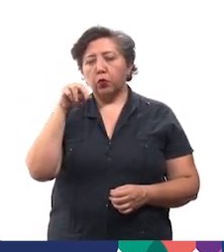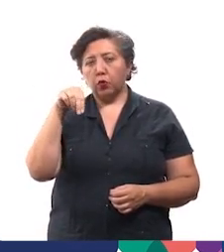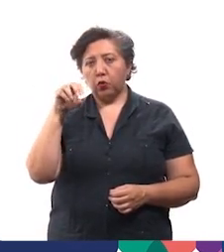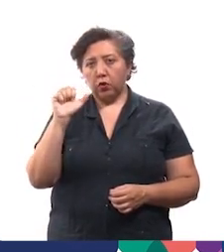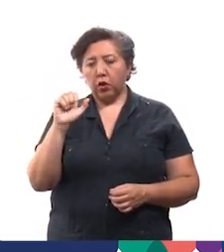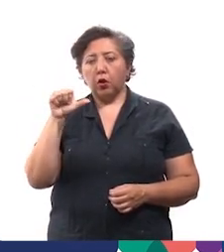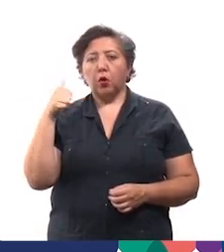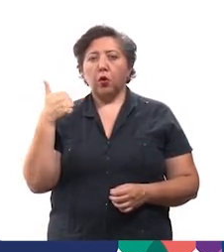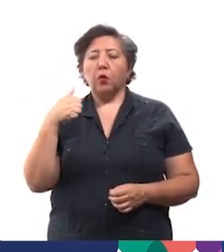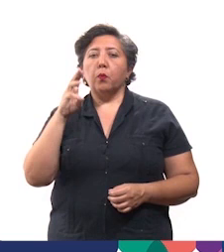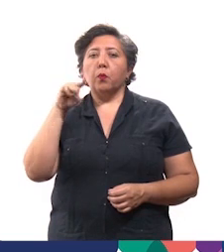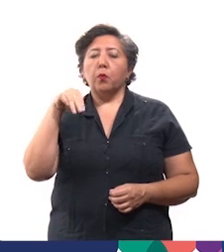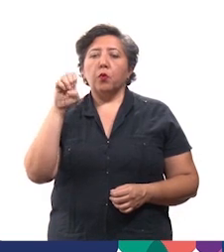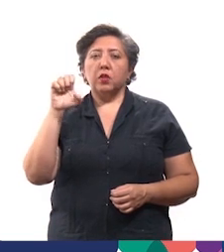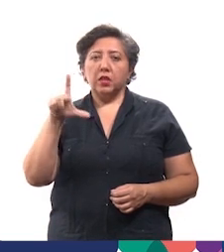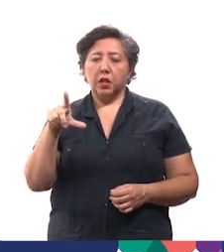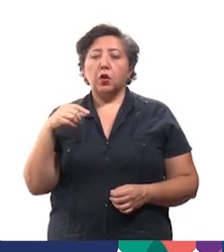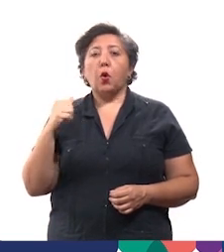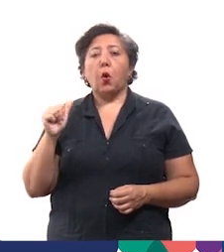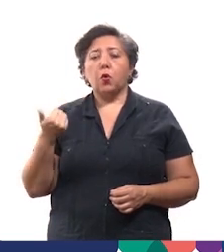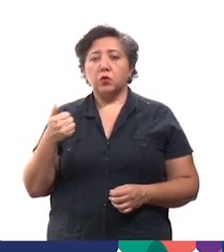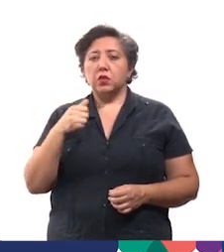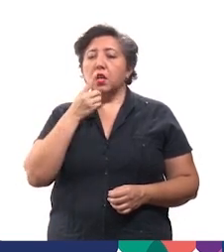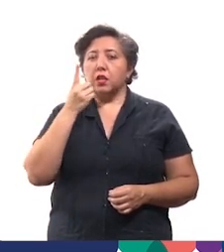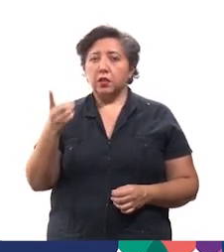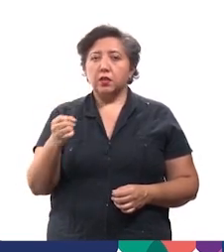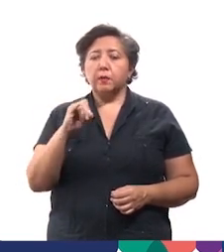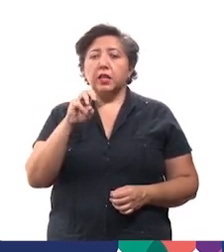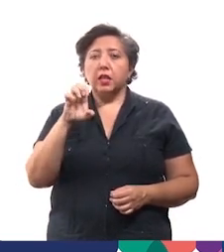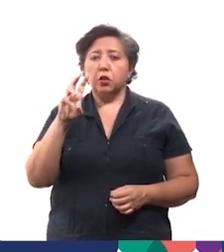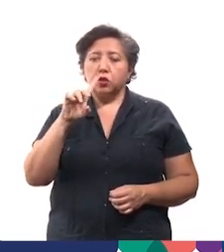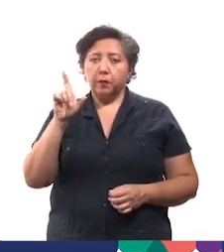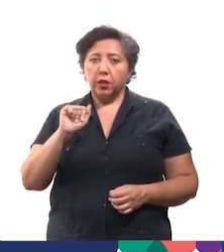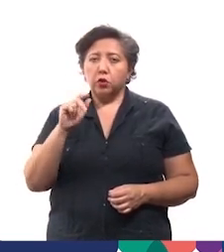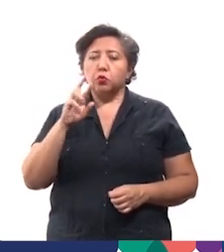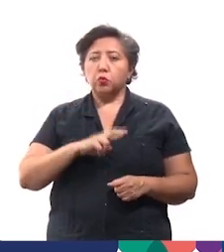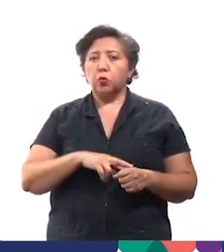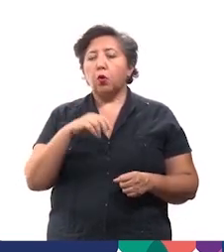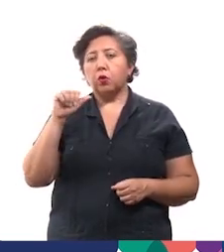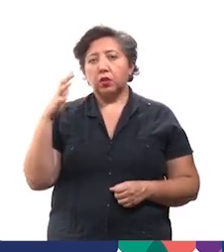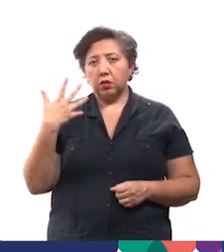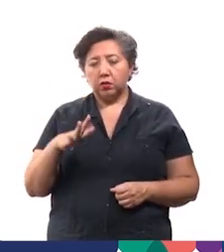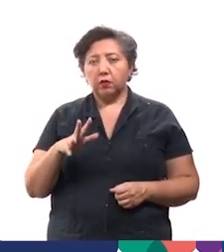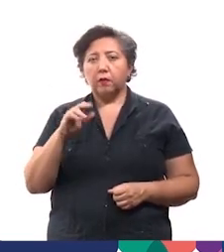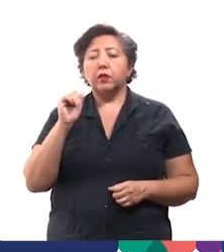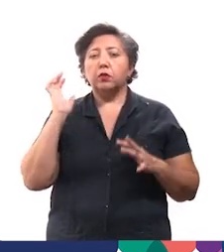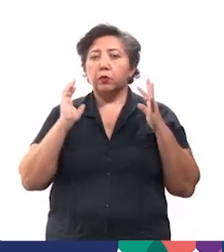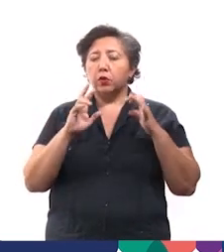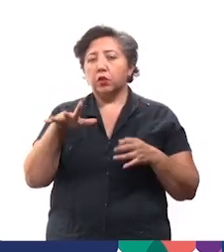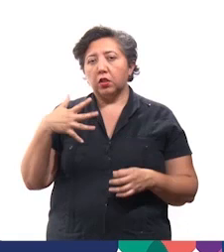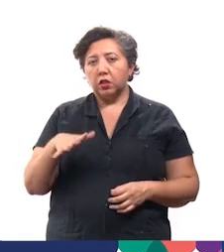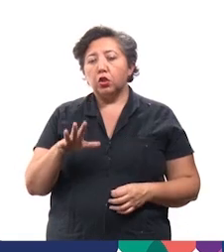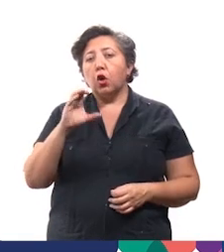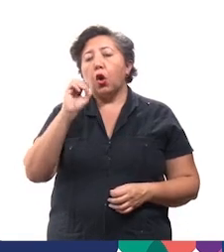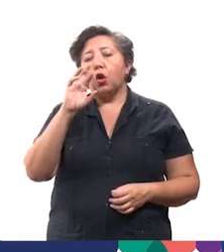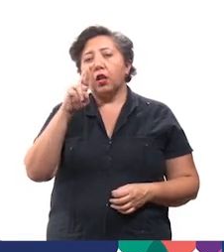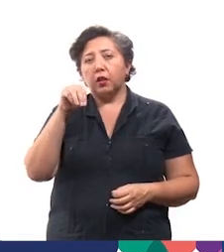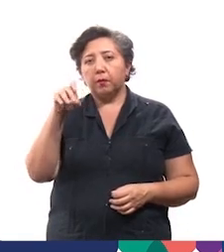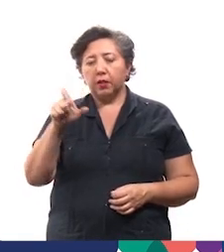de Hidalgo 11, Mulzay 11, Emiliano Zapata Sur 10, Francisco de Montejo 10, Cordemex